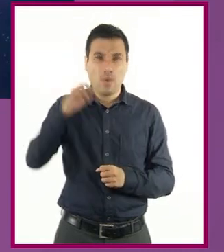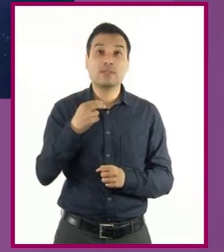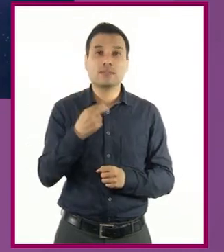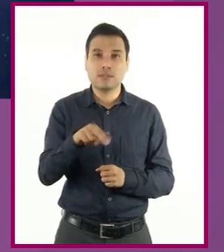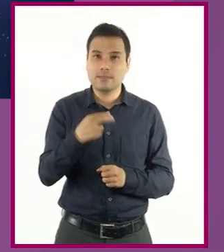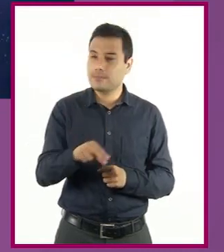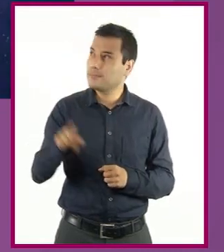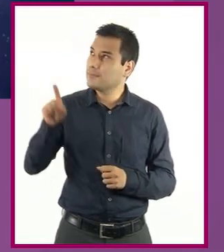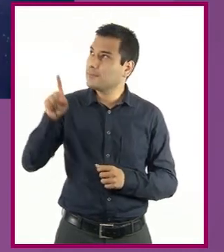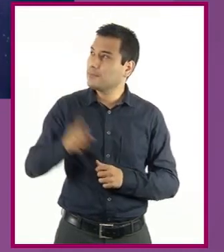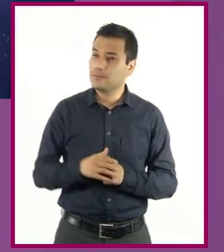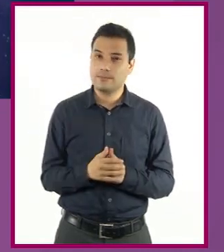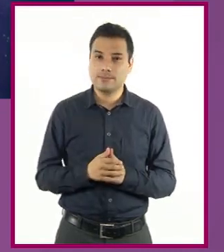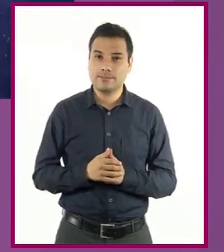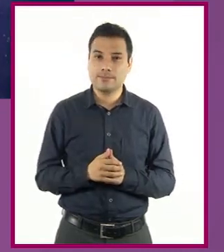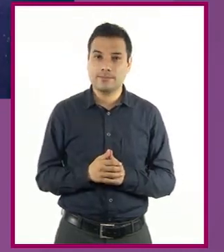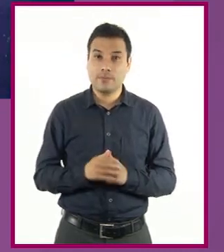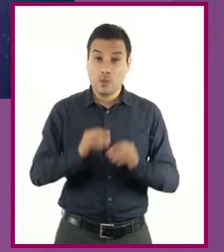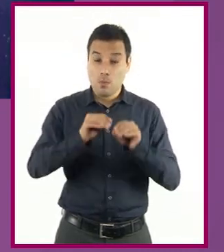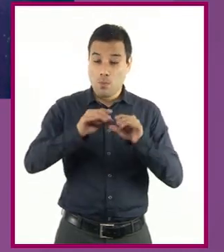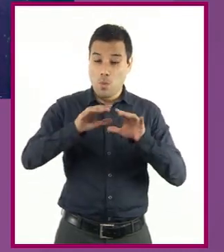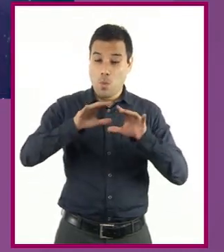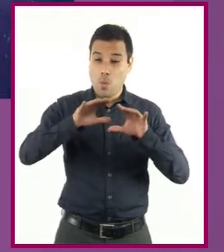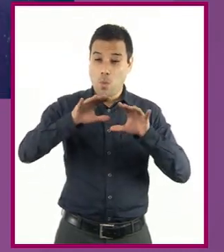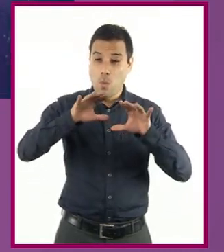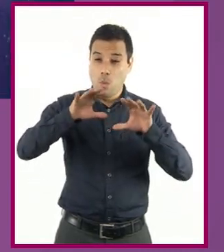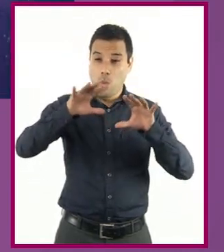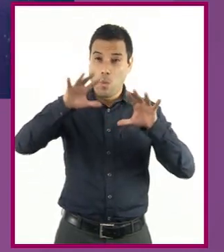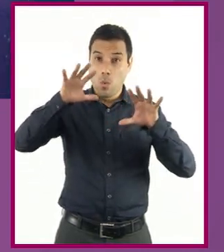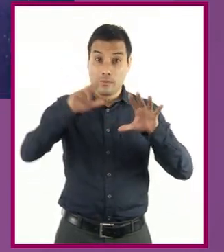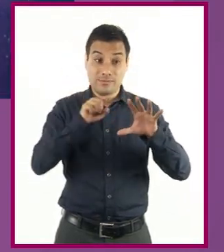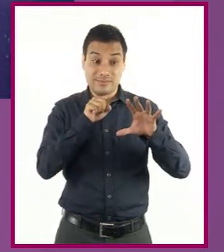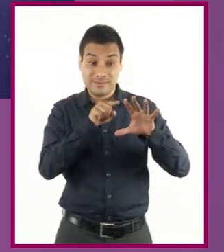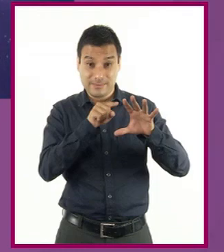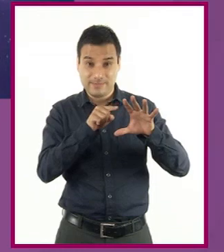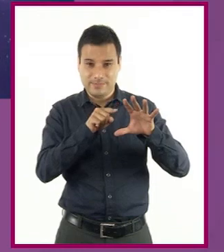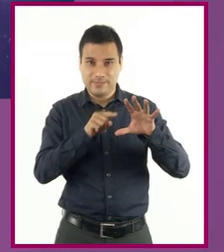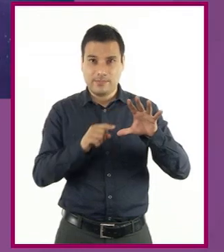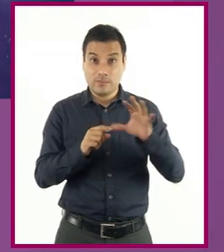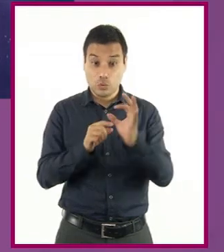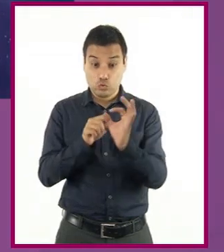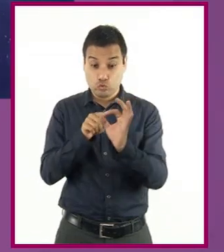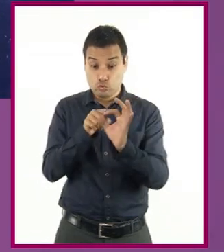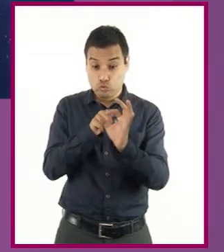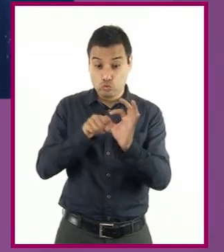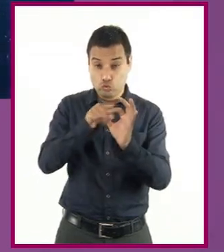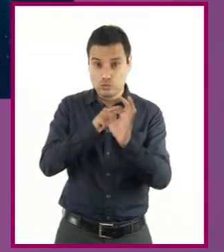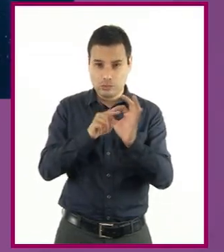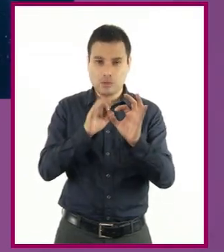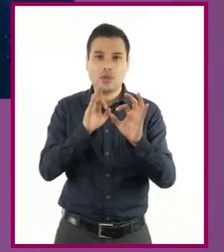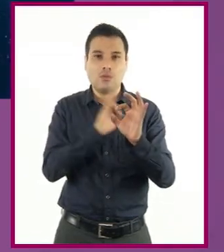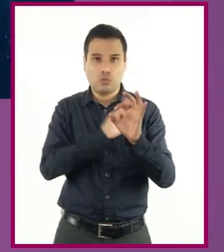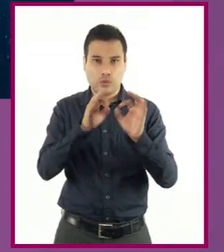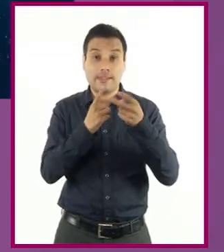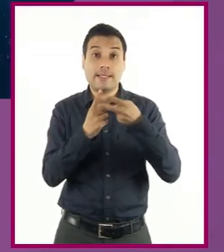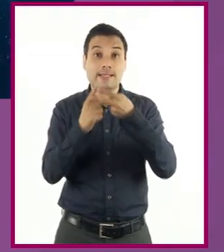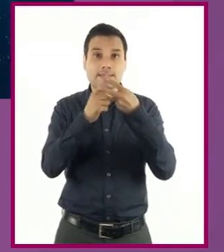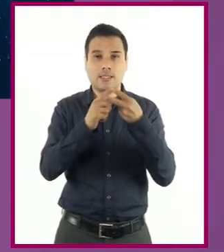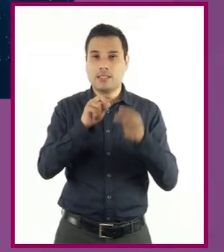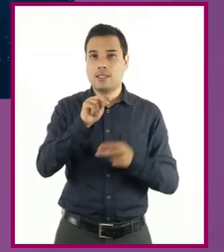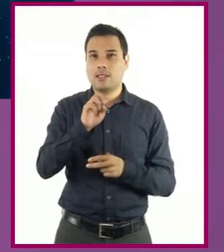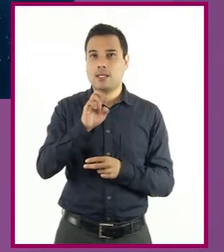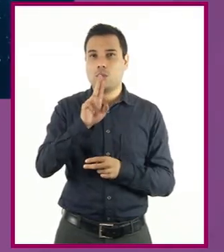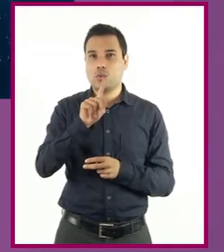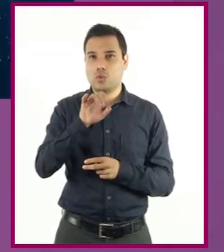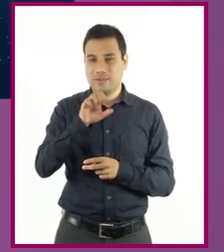como supernova, la cual deja tras de sí un pequeño núcleo que puede convertirse en una estrella de neutrones,